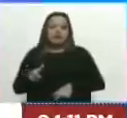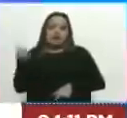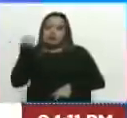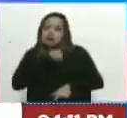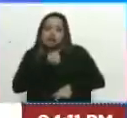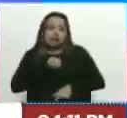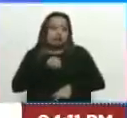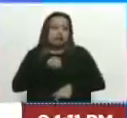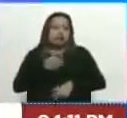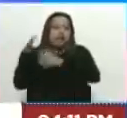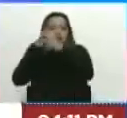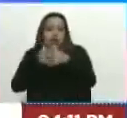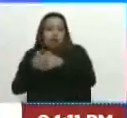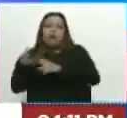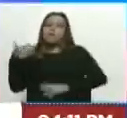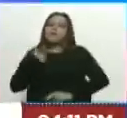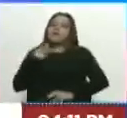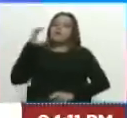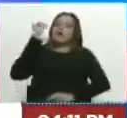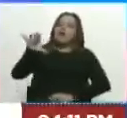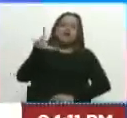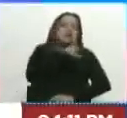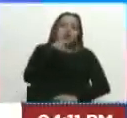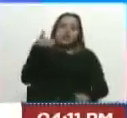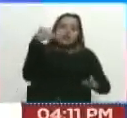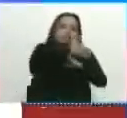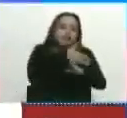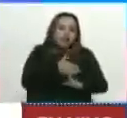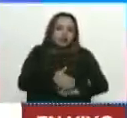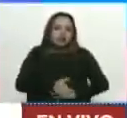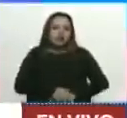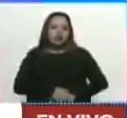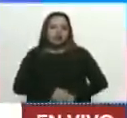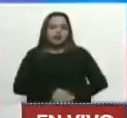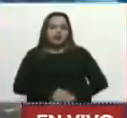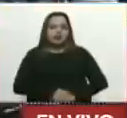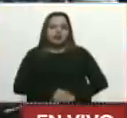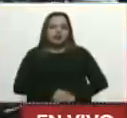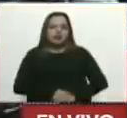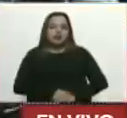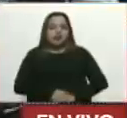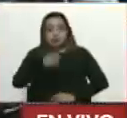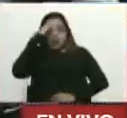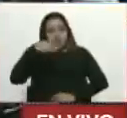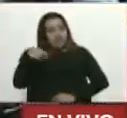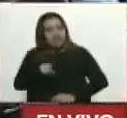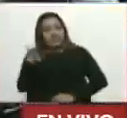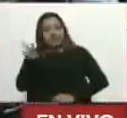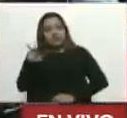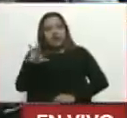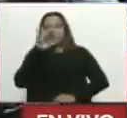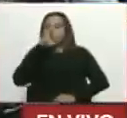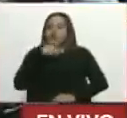metan, unas fuerzas armadas capaces de no dejarse sobornar, ¿no?